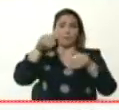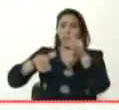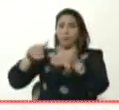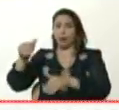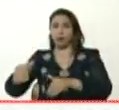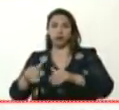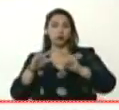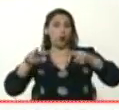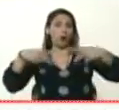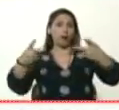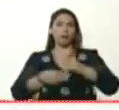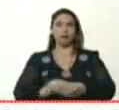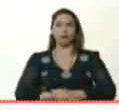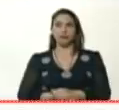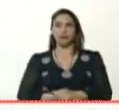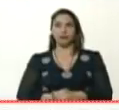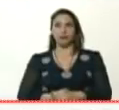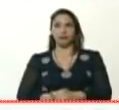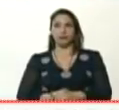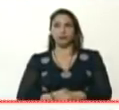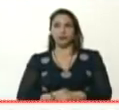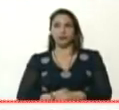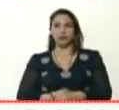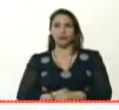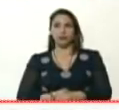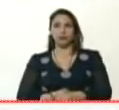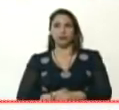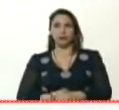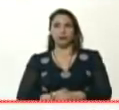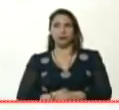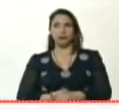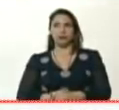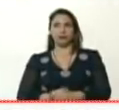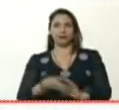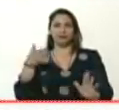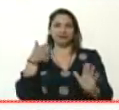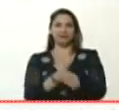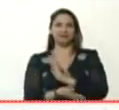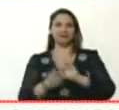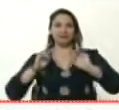parlamentarias. Con respecto al...